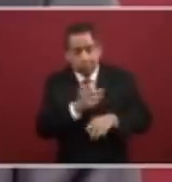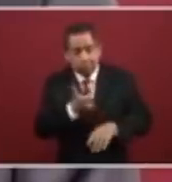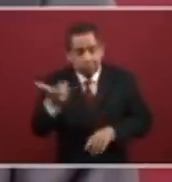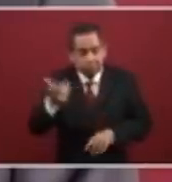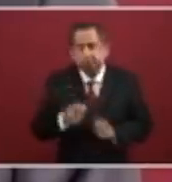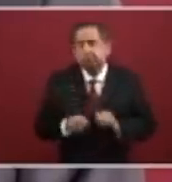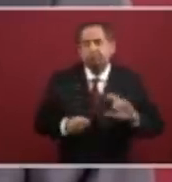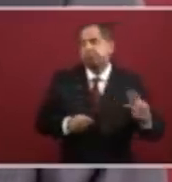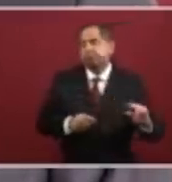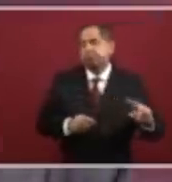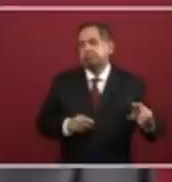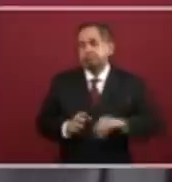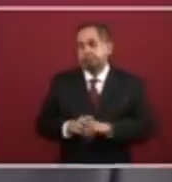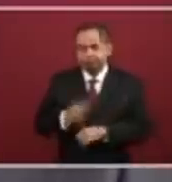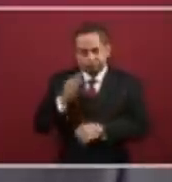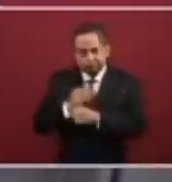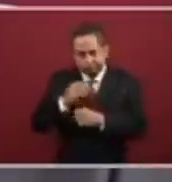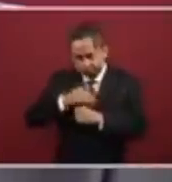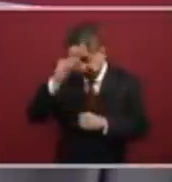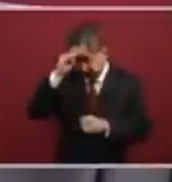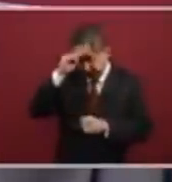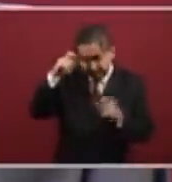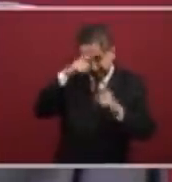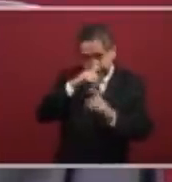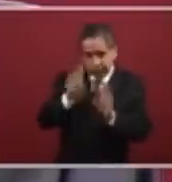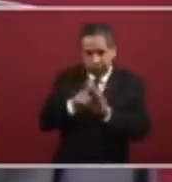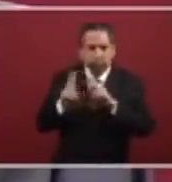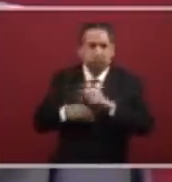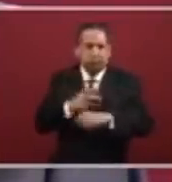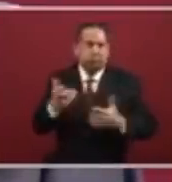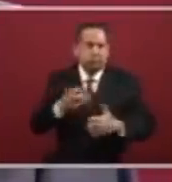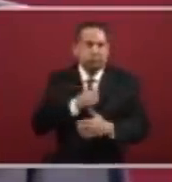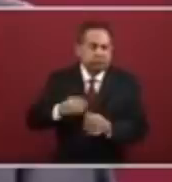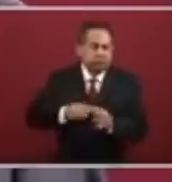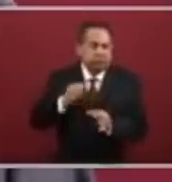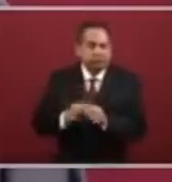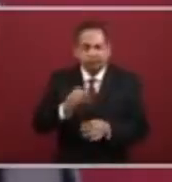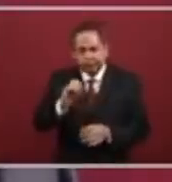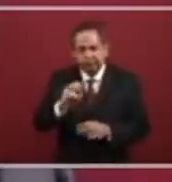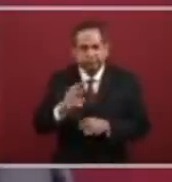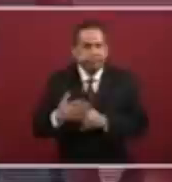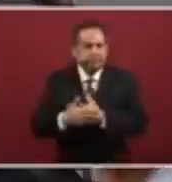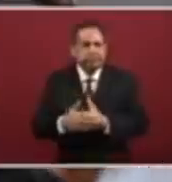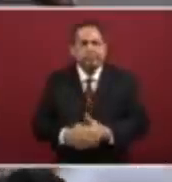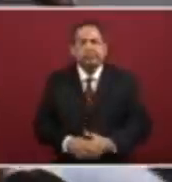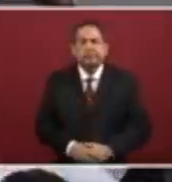un desafío y vamos a cumplir.